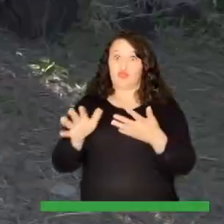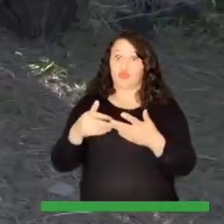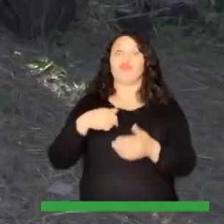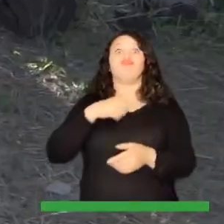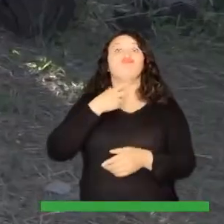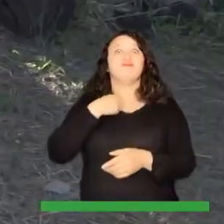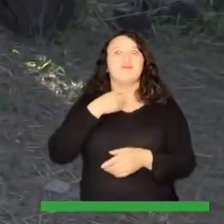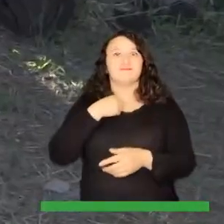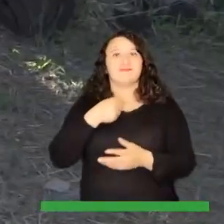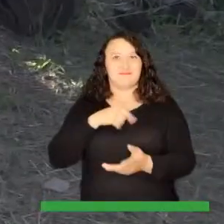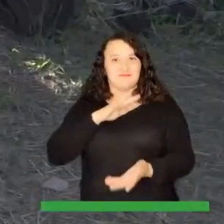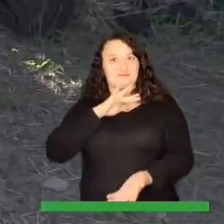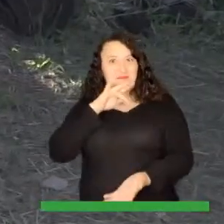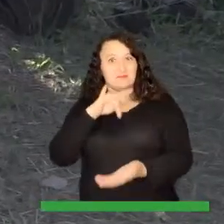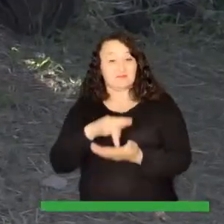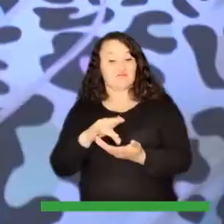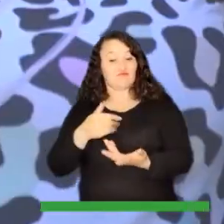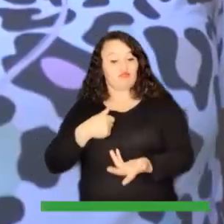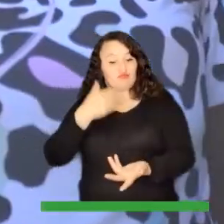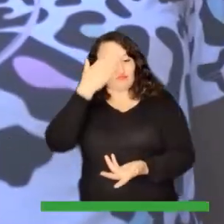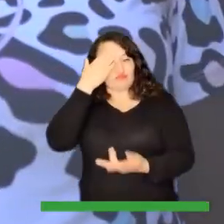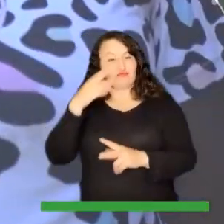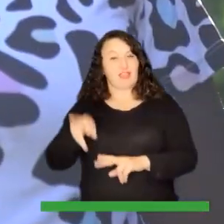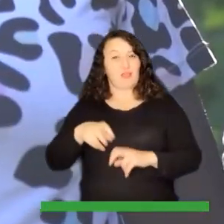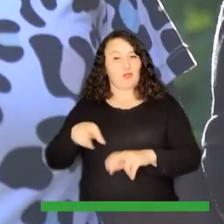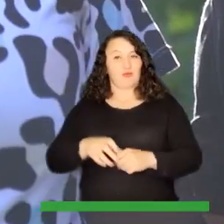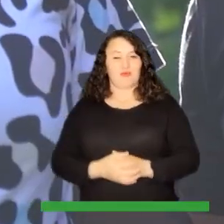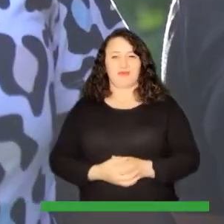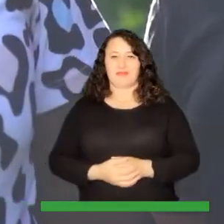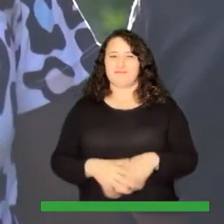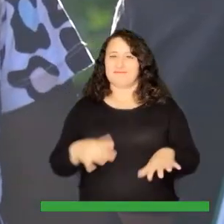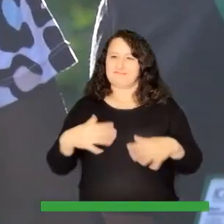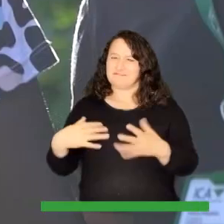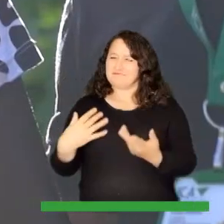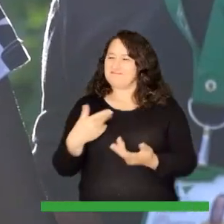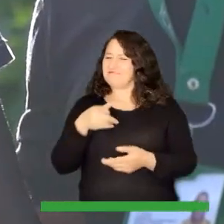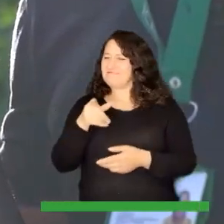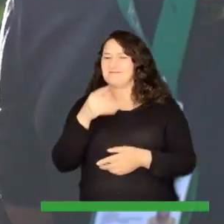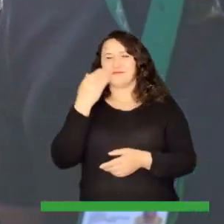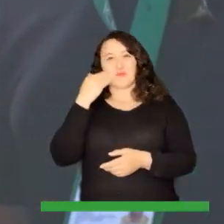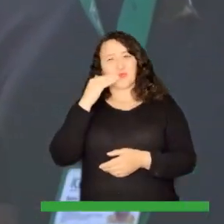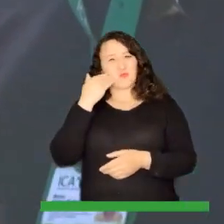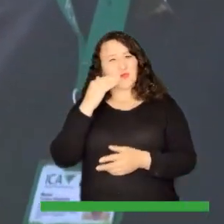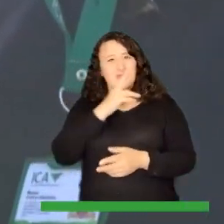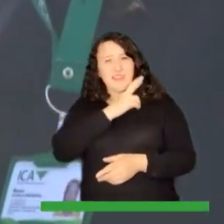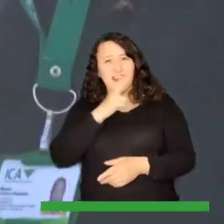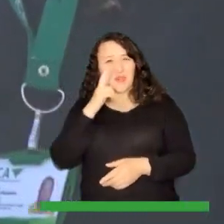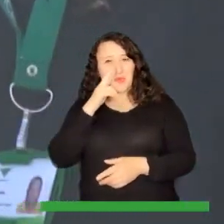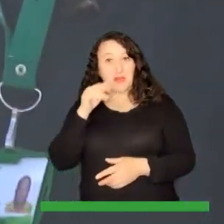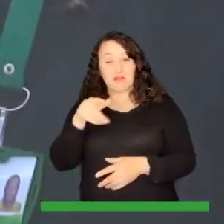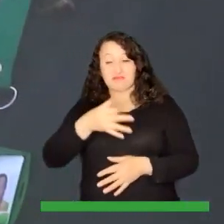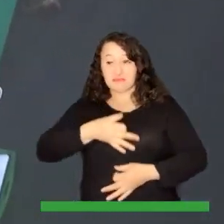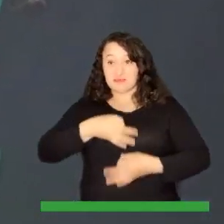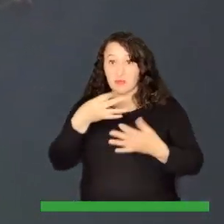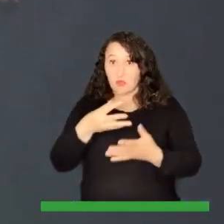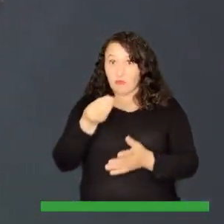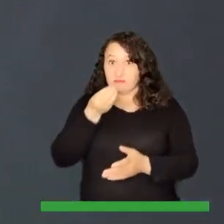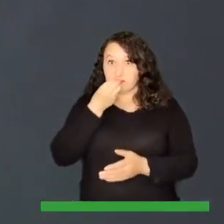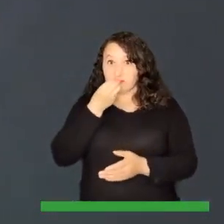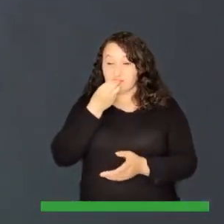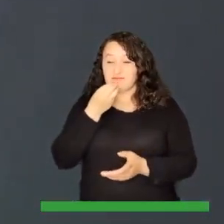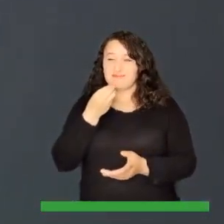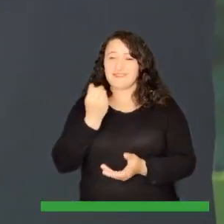esos cursos me buscan porque saben que yo soy agricultora. De nuestro entrañable encuentro con esta mujer rural proveedora de la seguridad